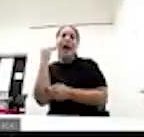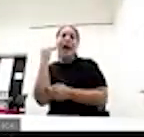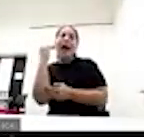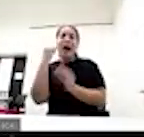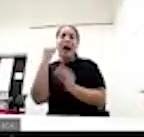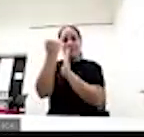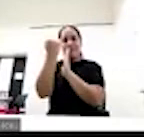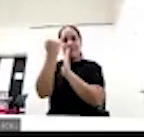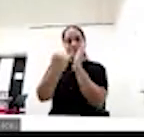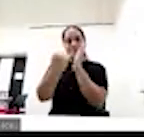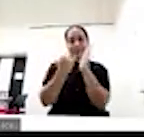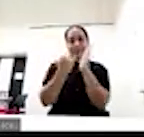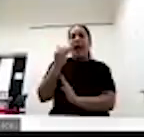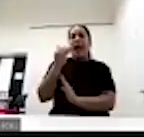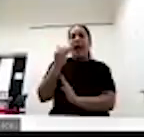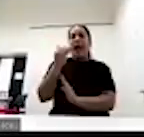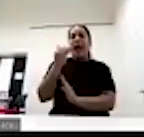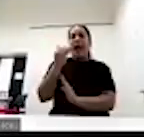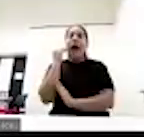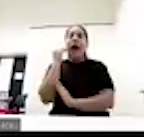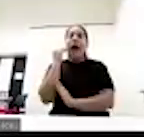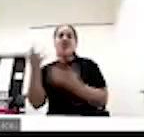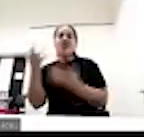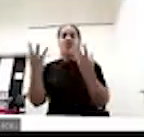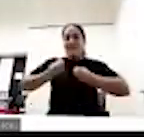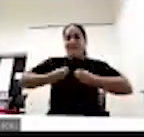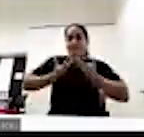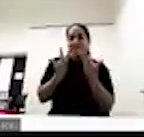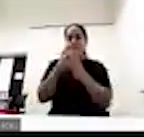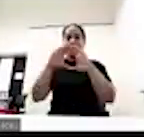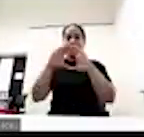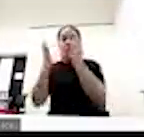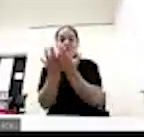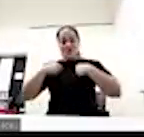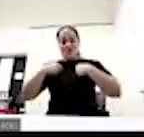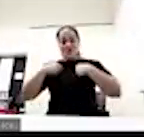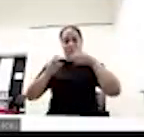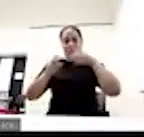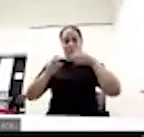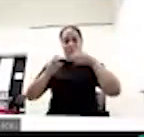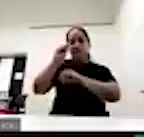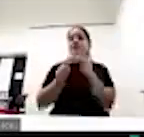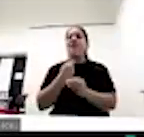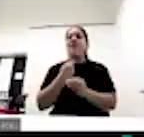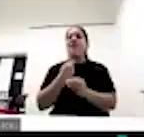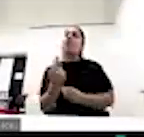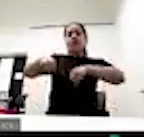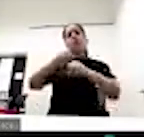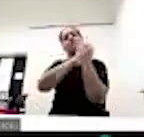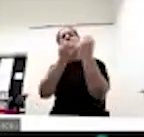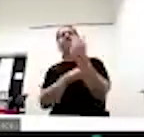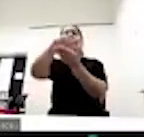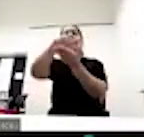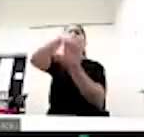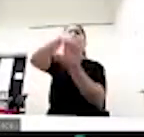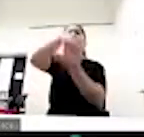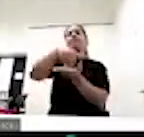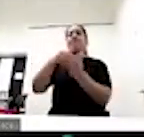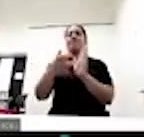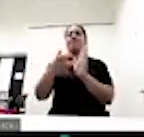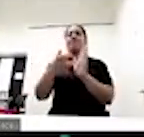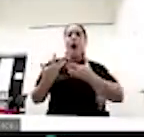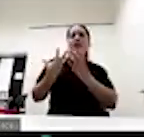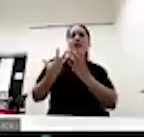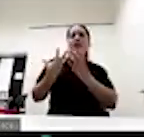niñas y mujeres que habitan mis mundos, tomaron la voz, se hicieron presentes, salieron de la